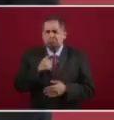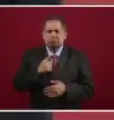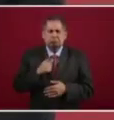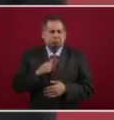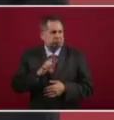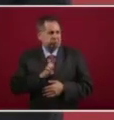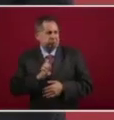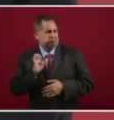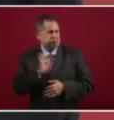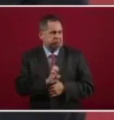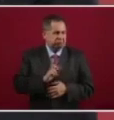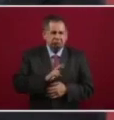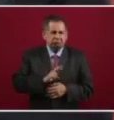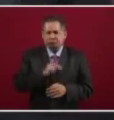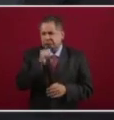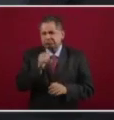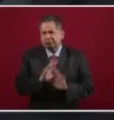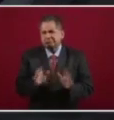no